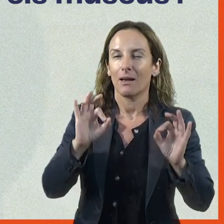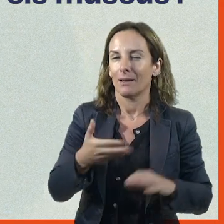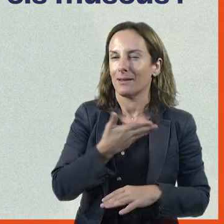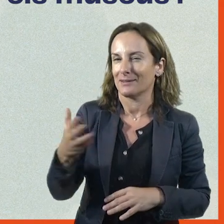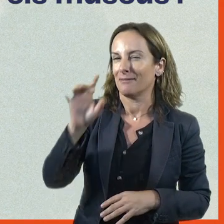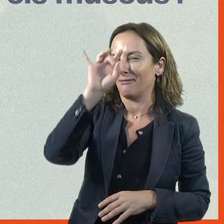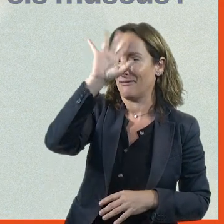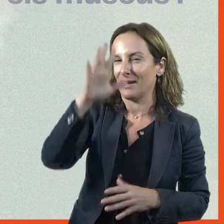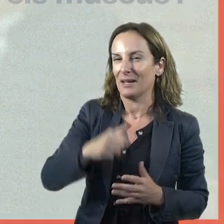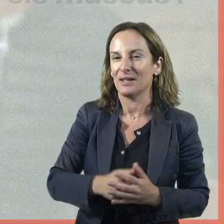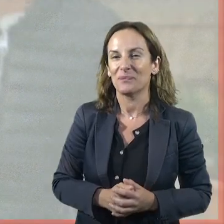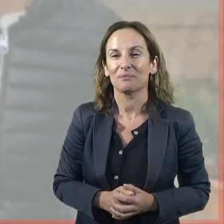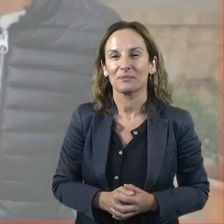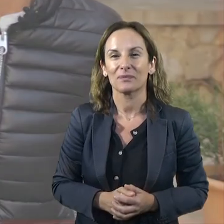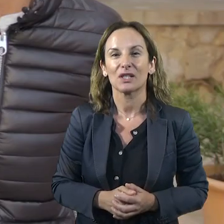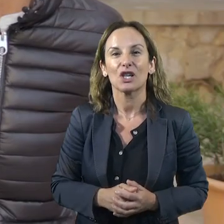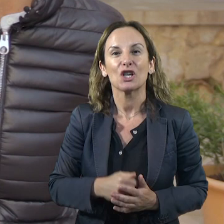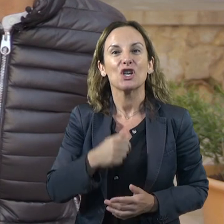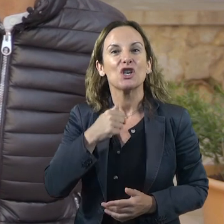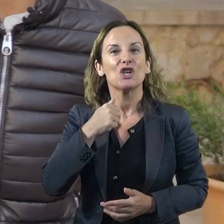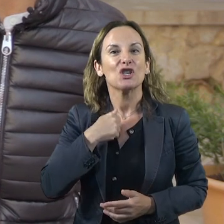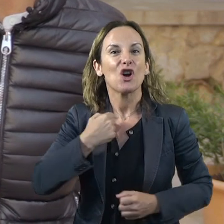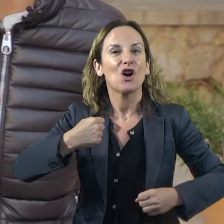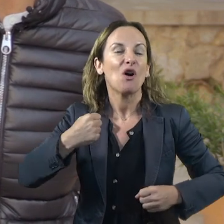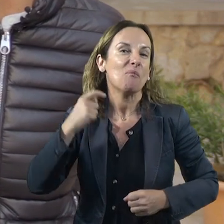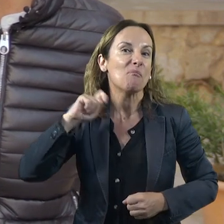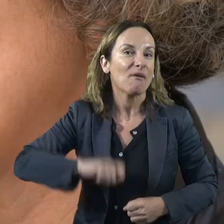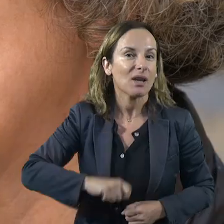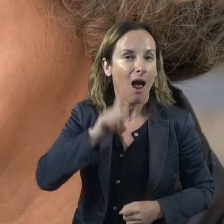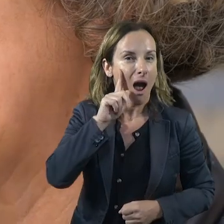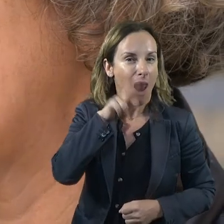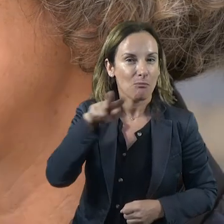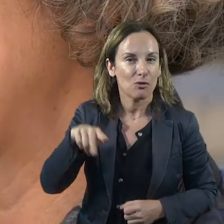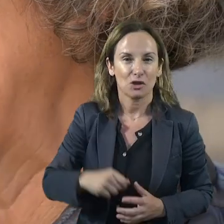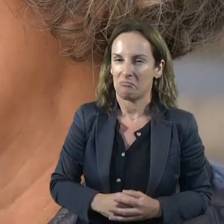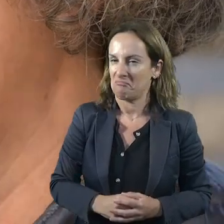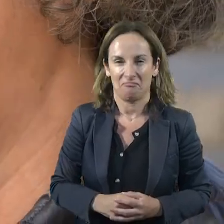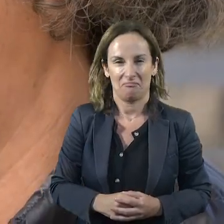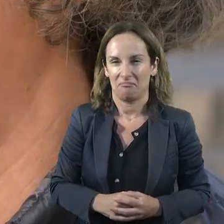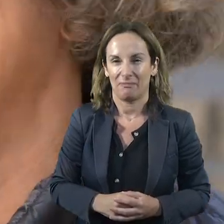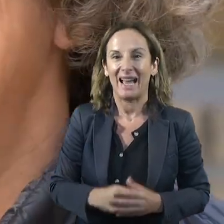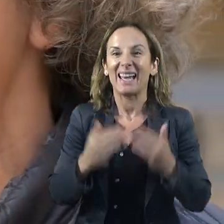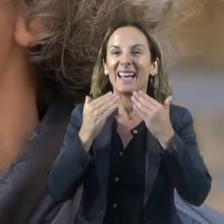Os voy a sorprender porque yo he llegado a los museos con un viaje por mar.